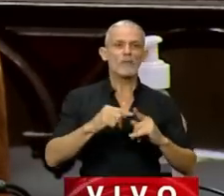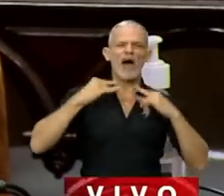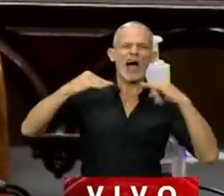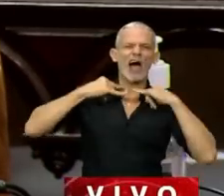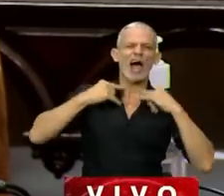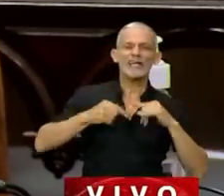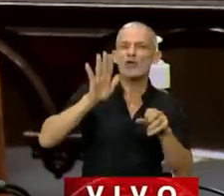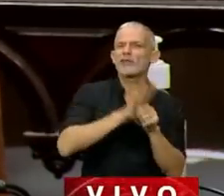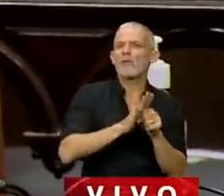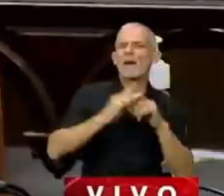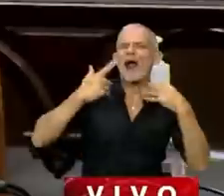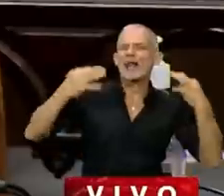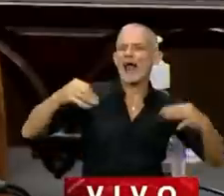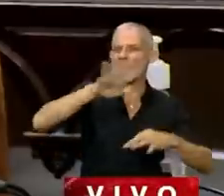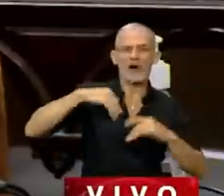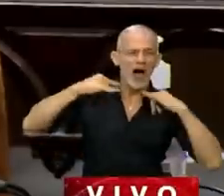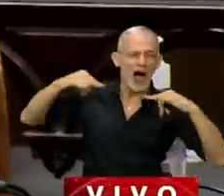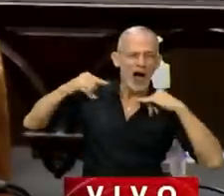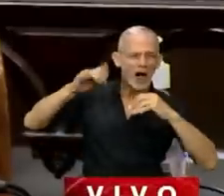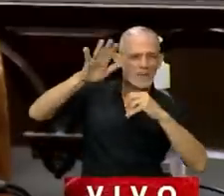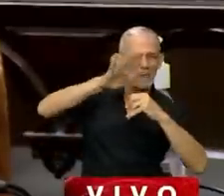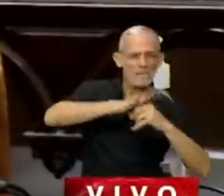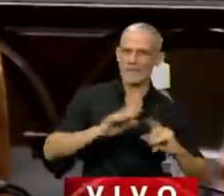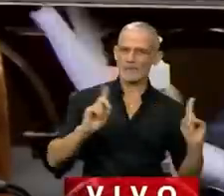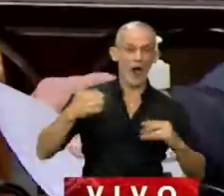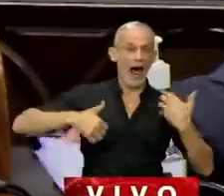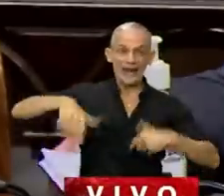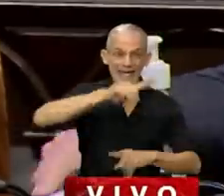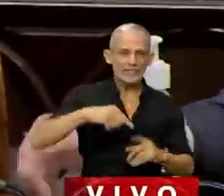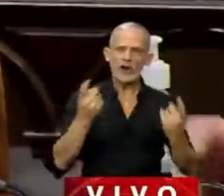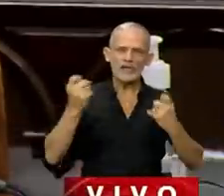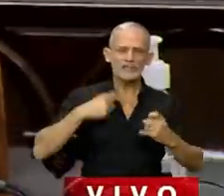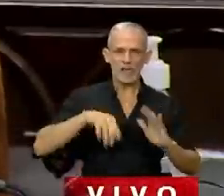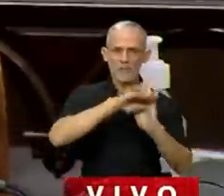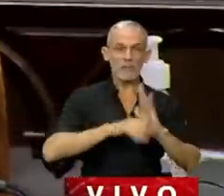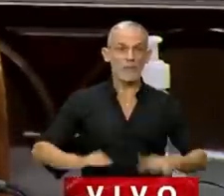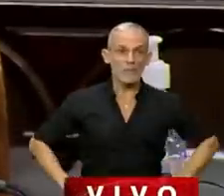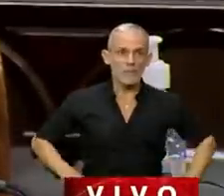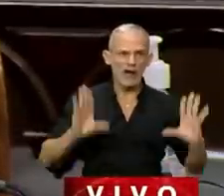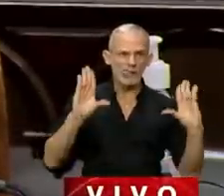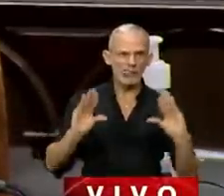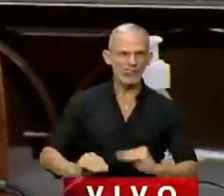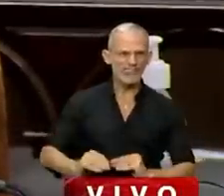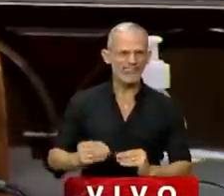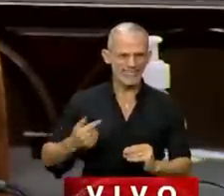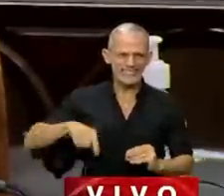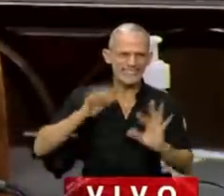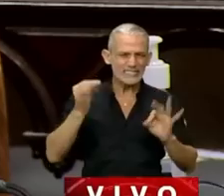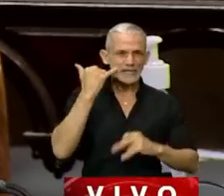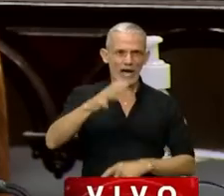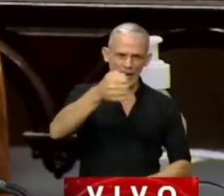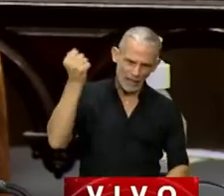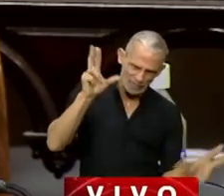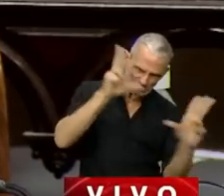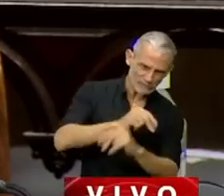gritos tapar la realidad. Ni ustedes ni ninguno de los argentinos necesita que les diga que el bolsillo es cada vez más chico y la heladera